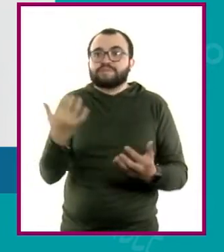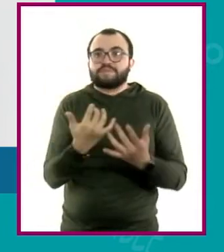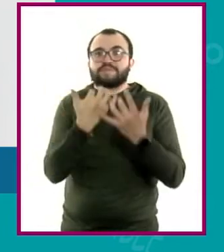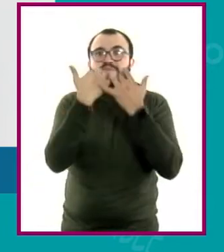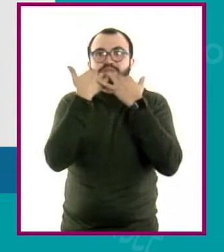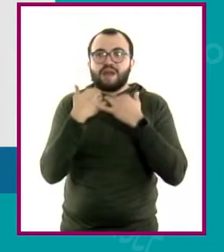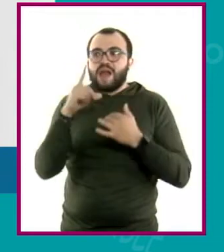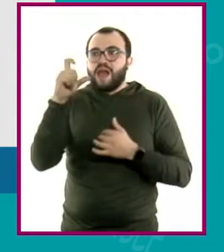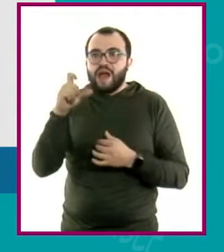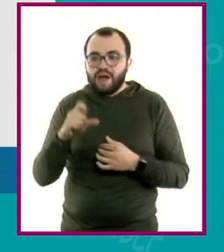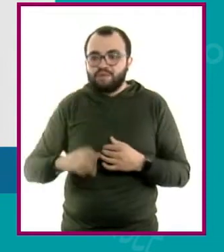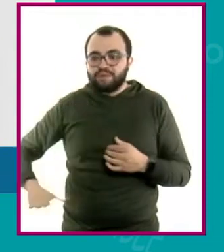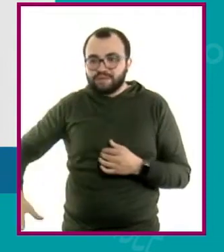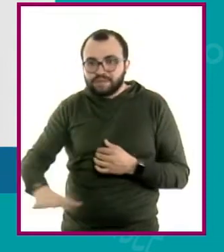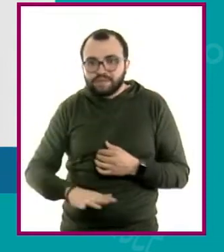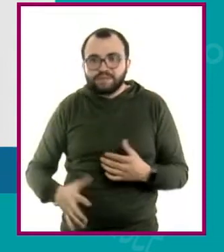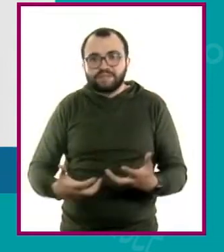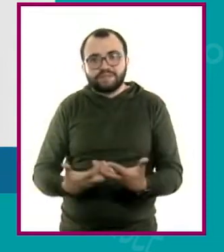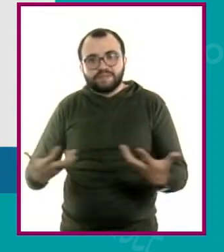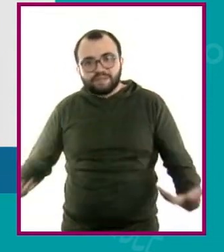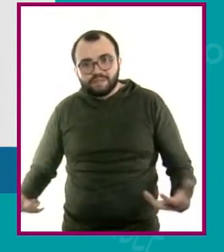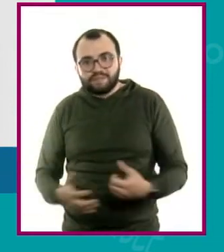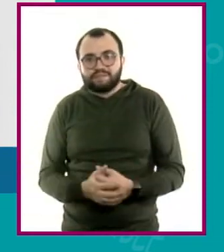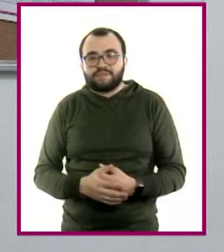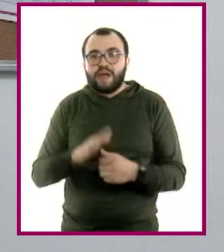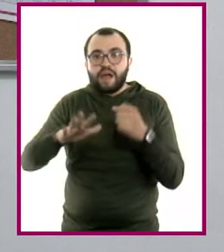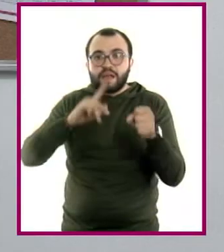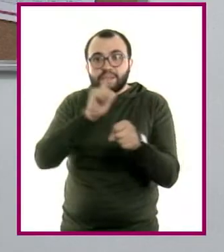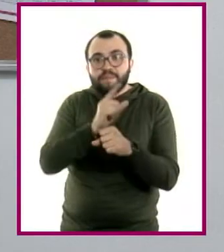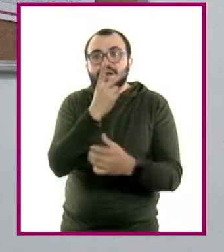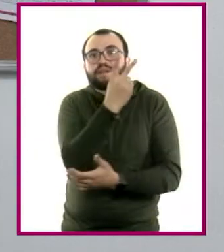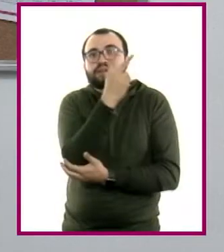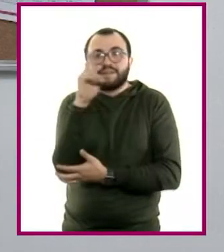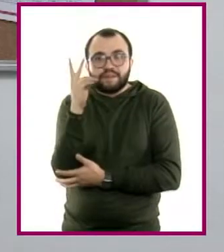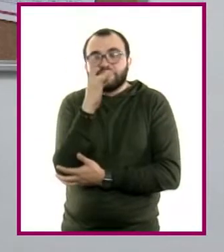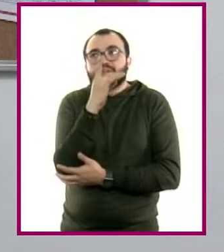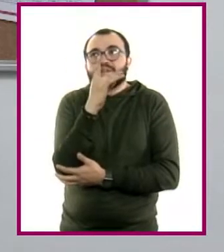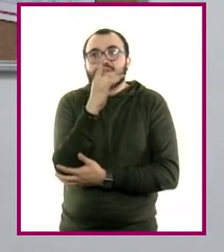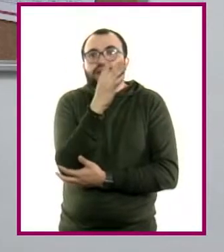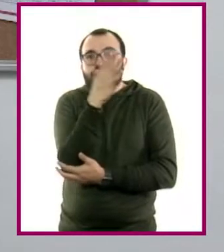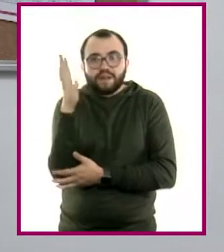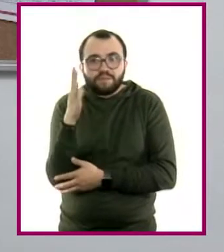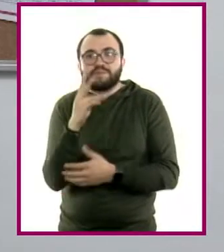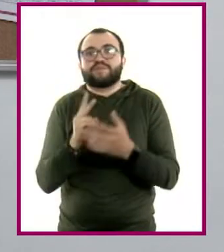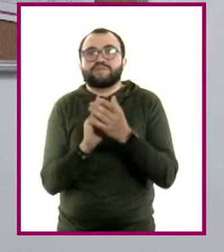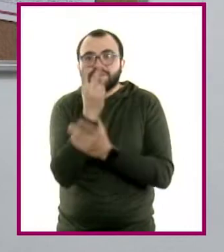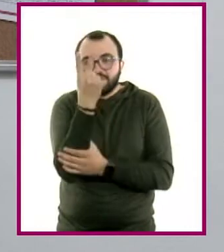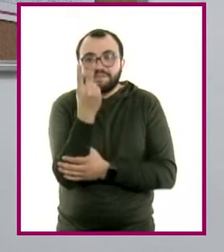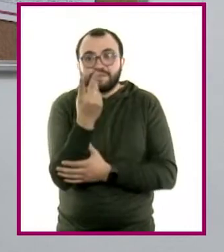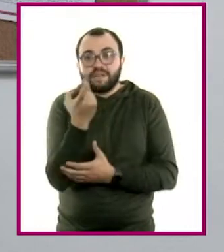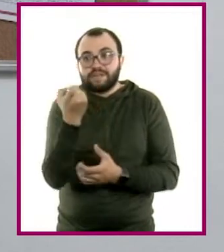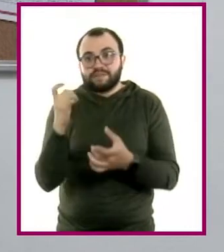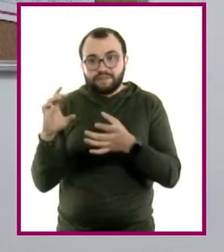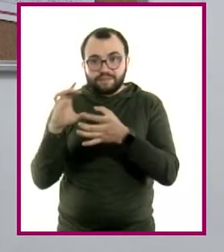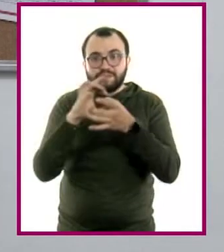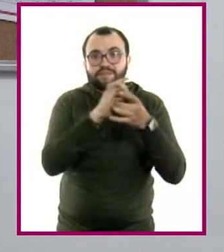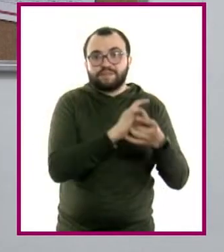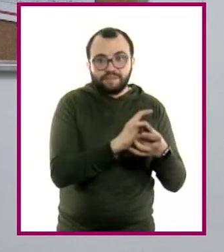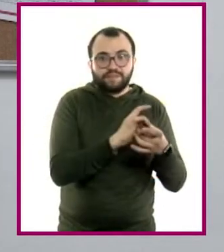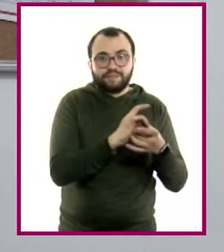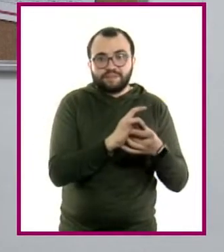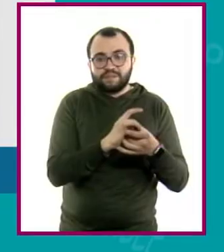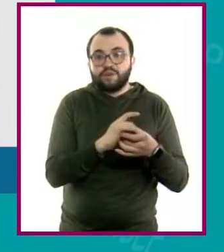suelo, la pérdida de biodiversidad, entre otros factores. Entonces, esto sí puede estar ligado directamente a cómo